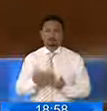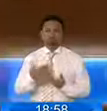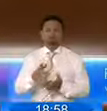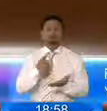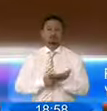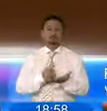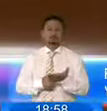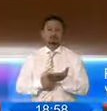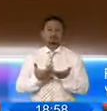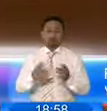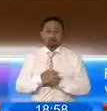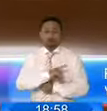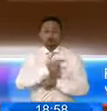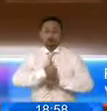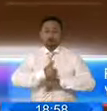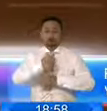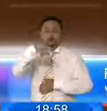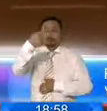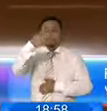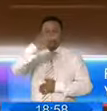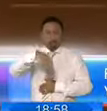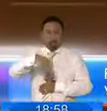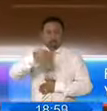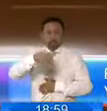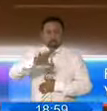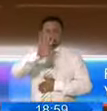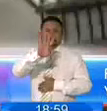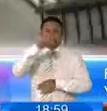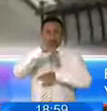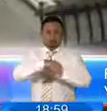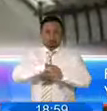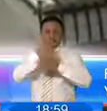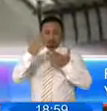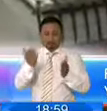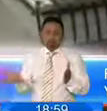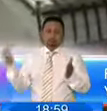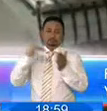tribunal se declaró en receso hasta el próximo miércoles a las 16 horas,